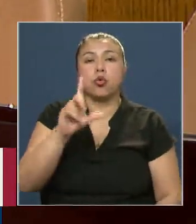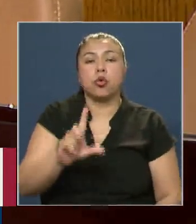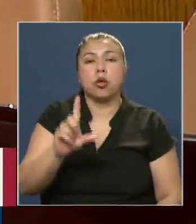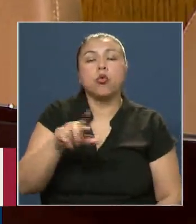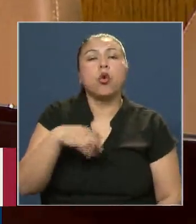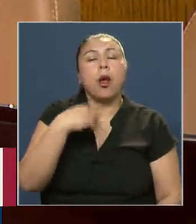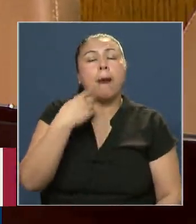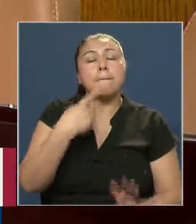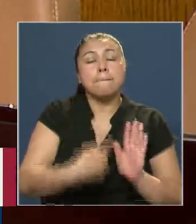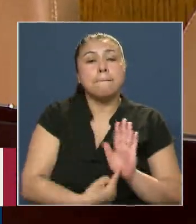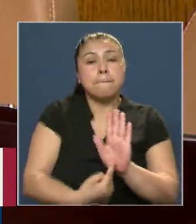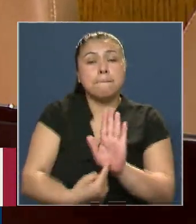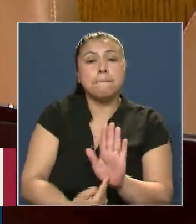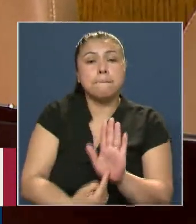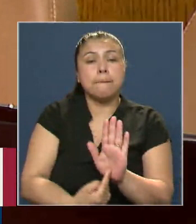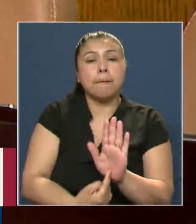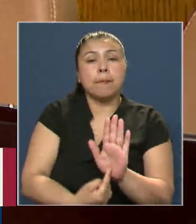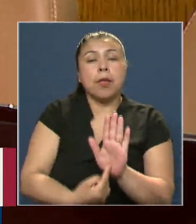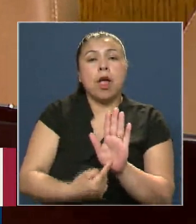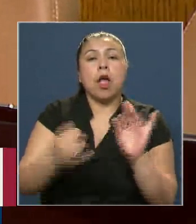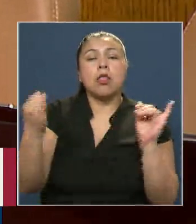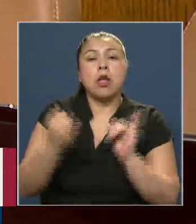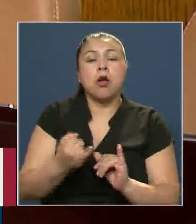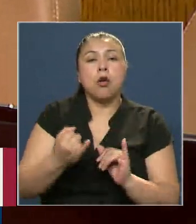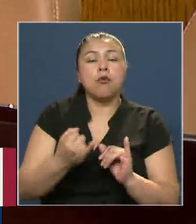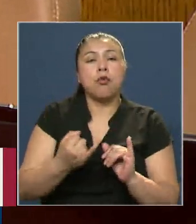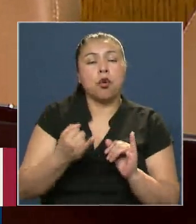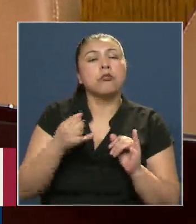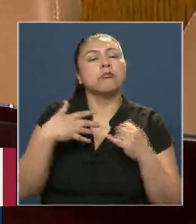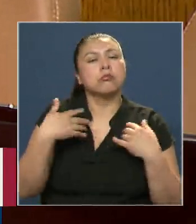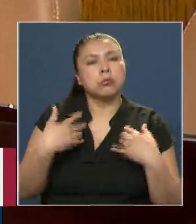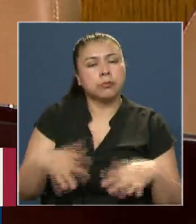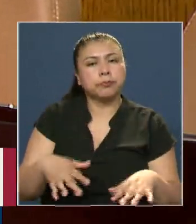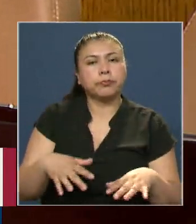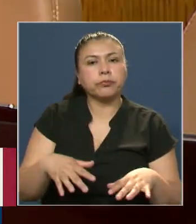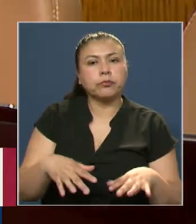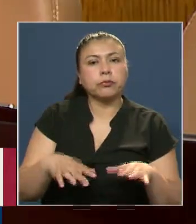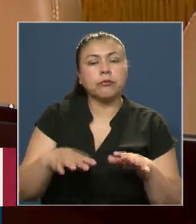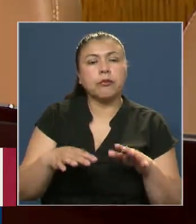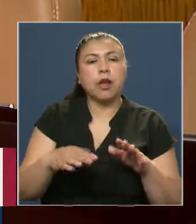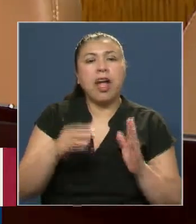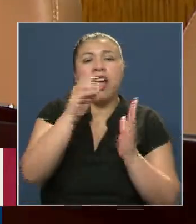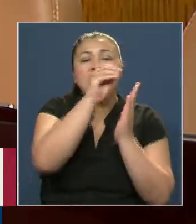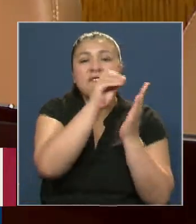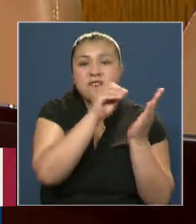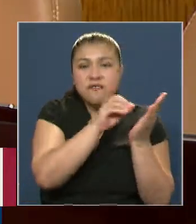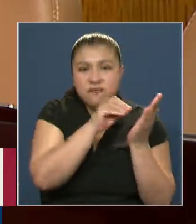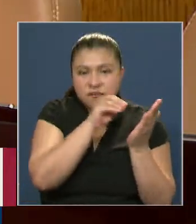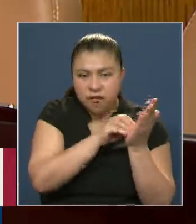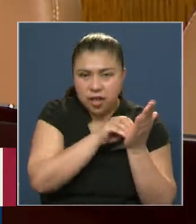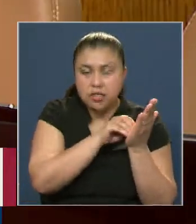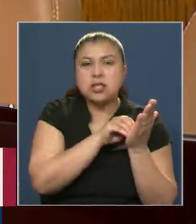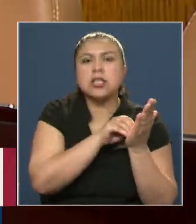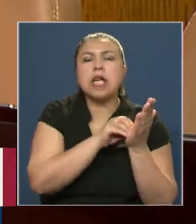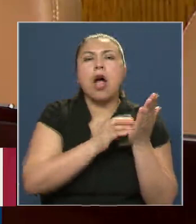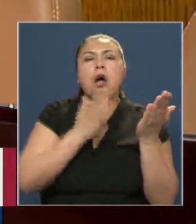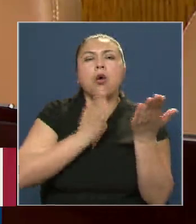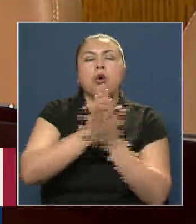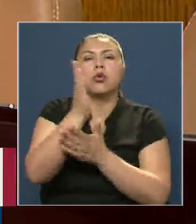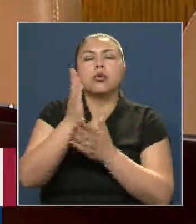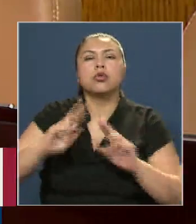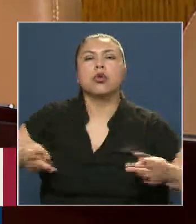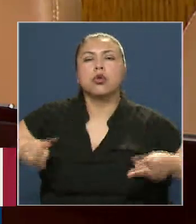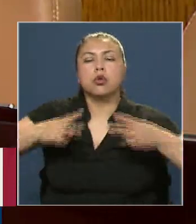logramos presentar de manera definitiva y se presentó la calendarización de la construcción del segundo hospital de la zona